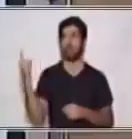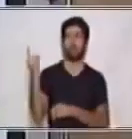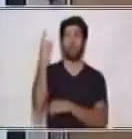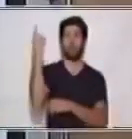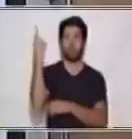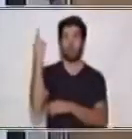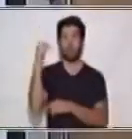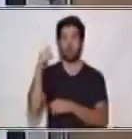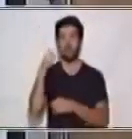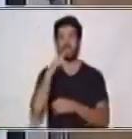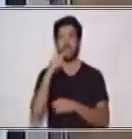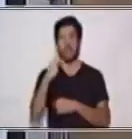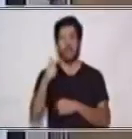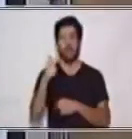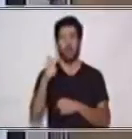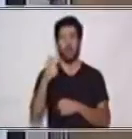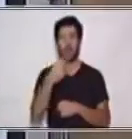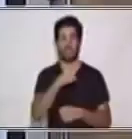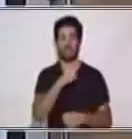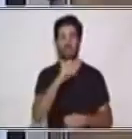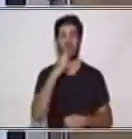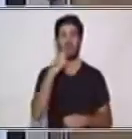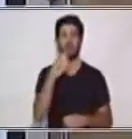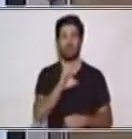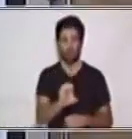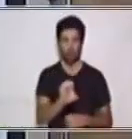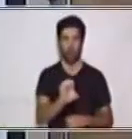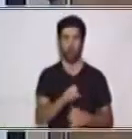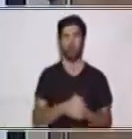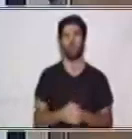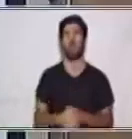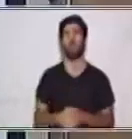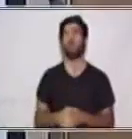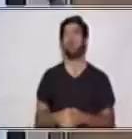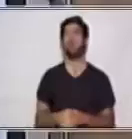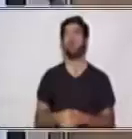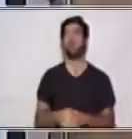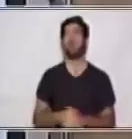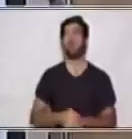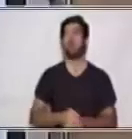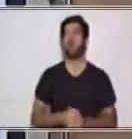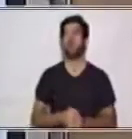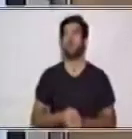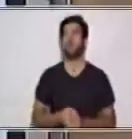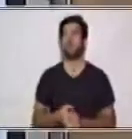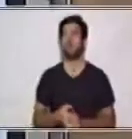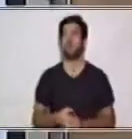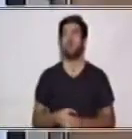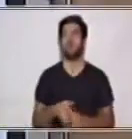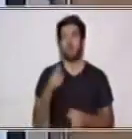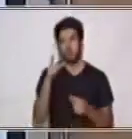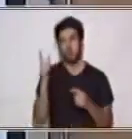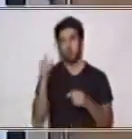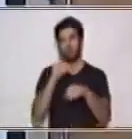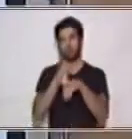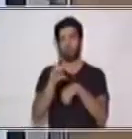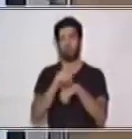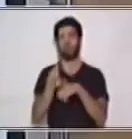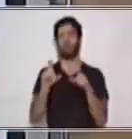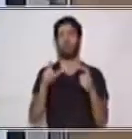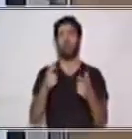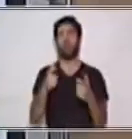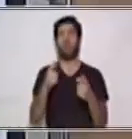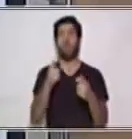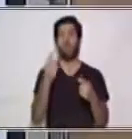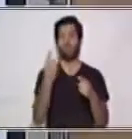las normas que debemos de seguir en el aspecto del uso de las mayúsculas. Yo acá te presento algunas que